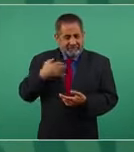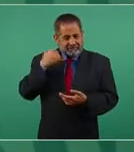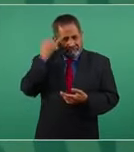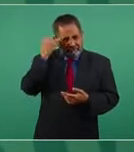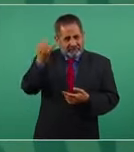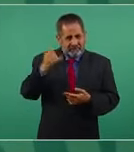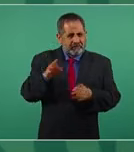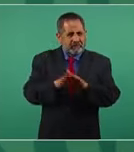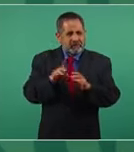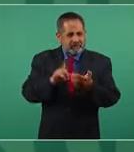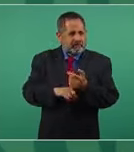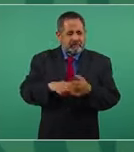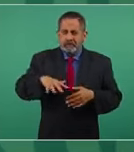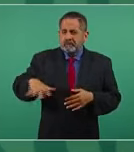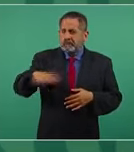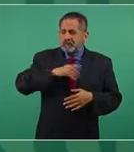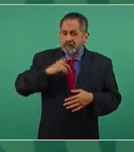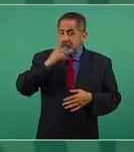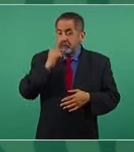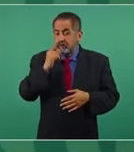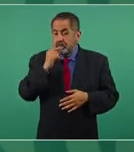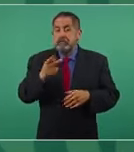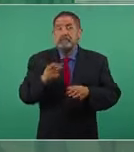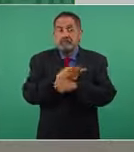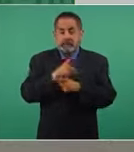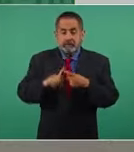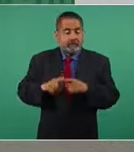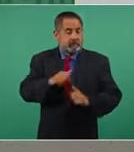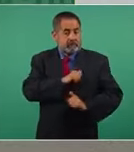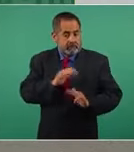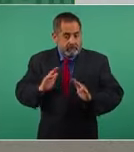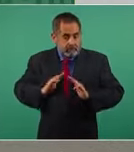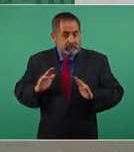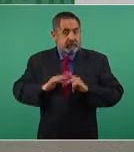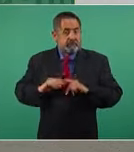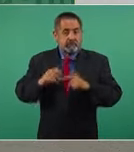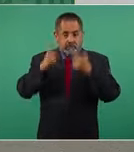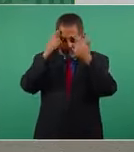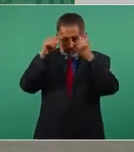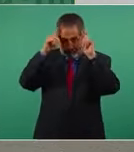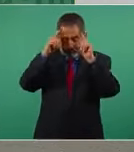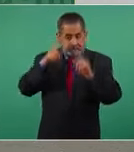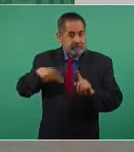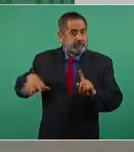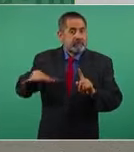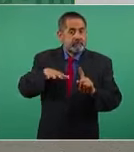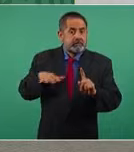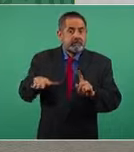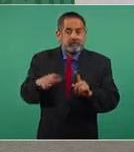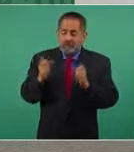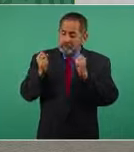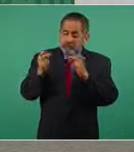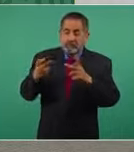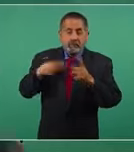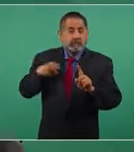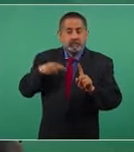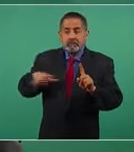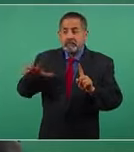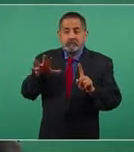la situación de policías, de soldados, de marinos, de mucha gente